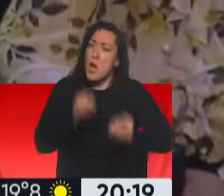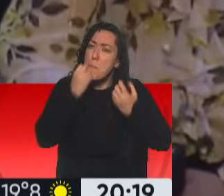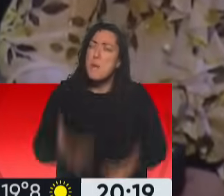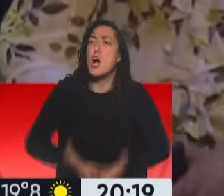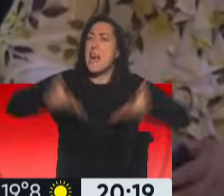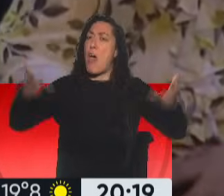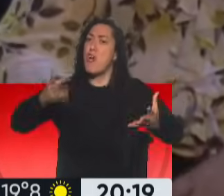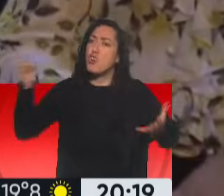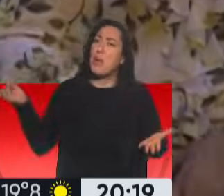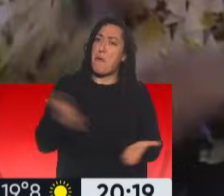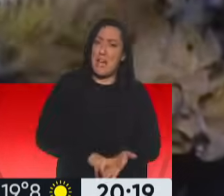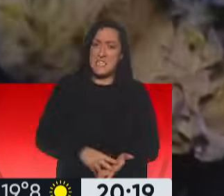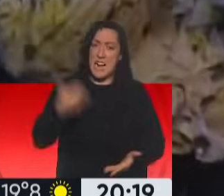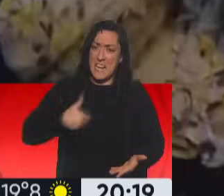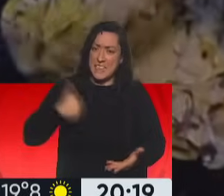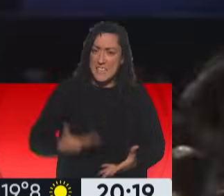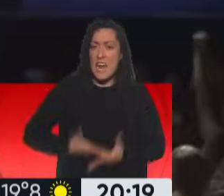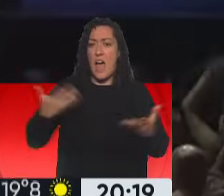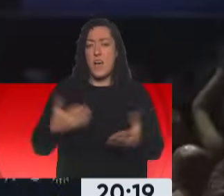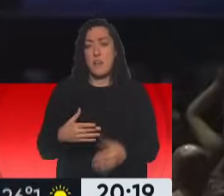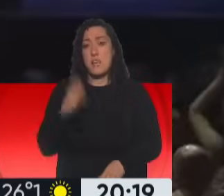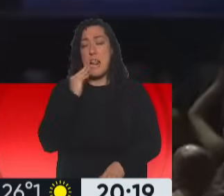nuevamente. Make Argentina great again.